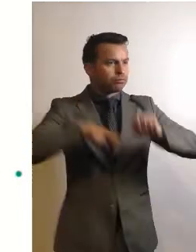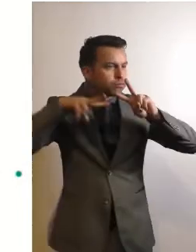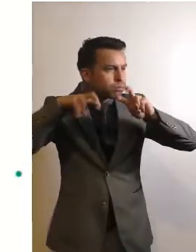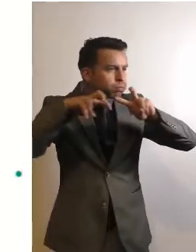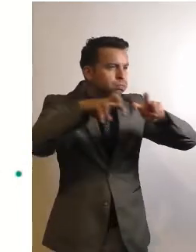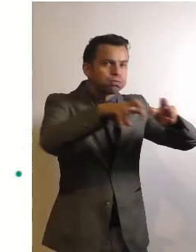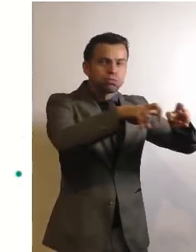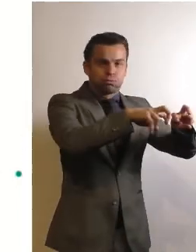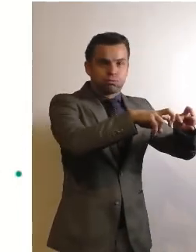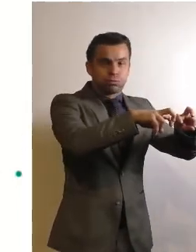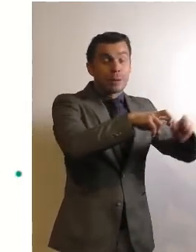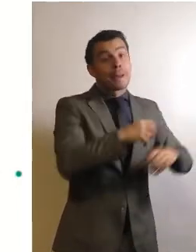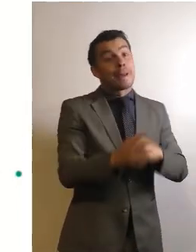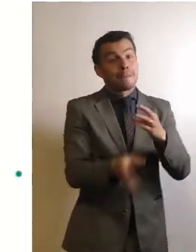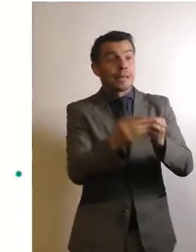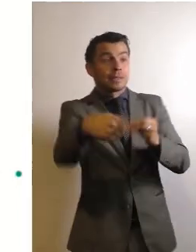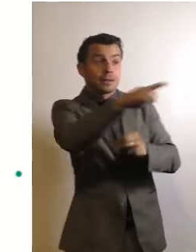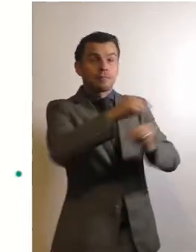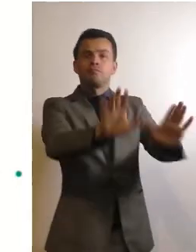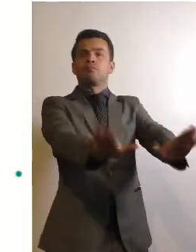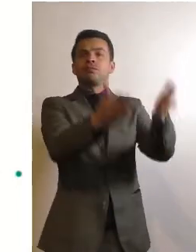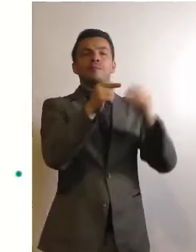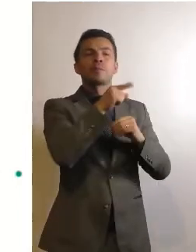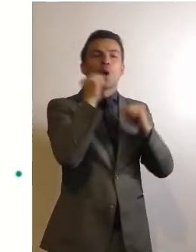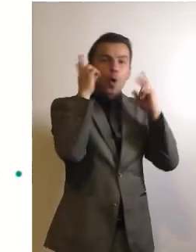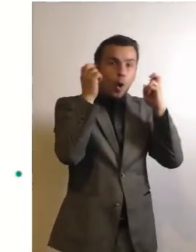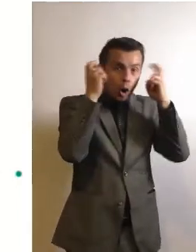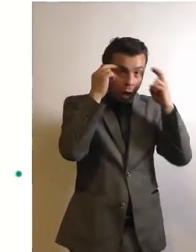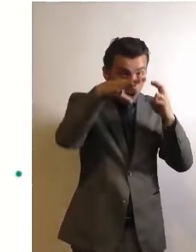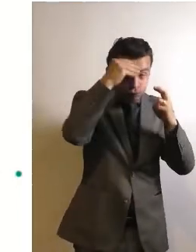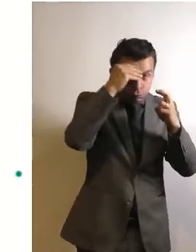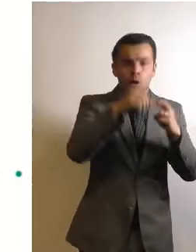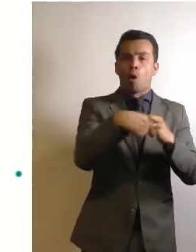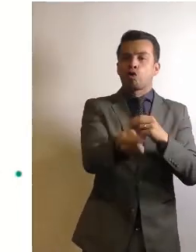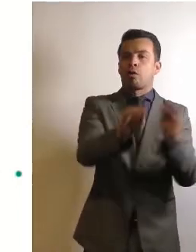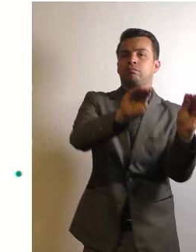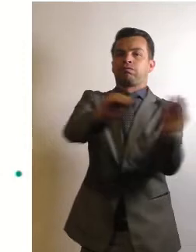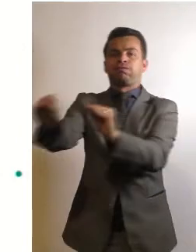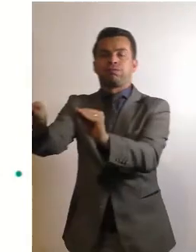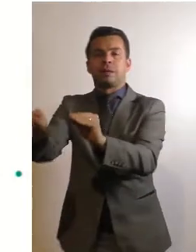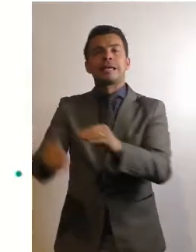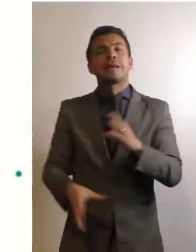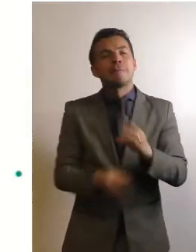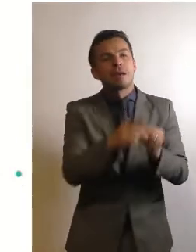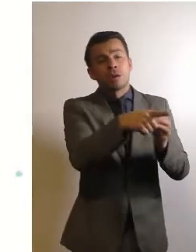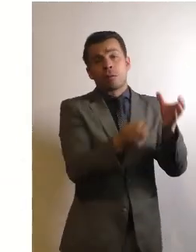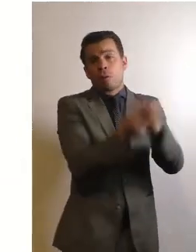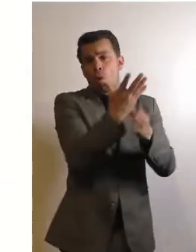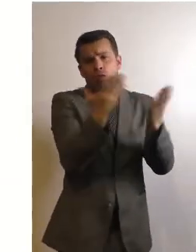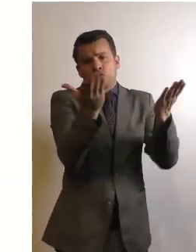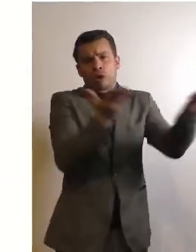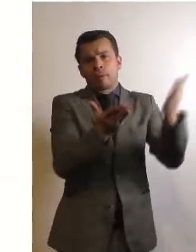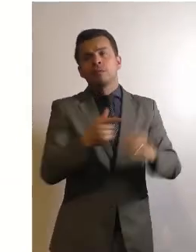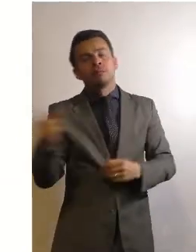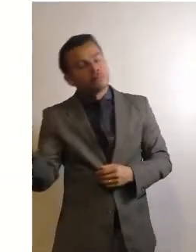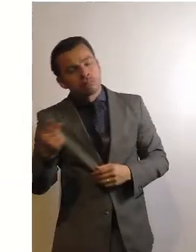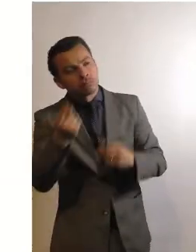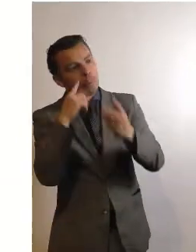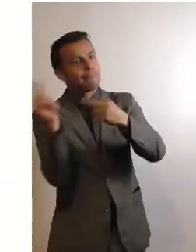permita incrementar la transferencia y la visibilidad de nuestros productos.